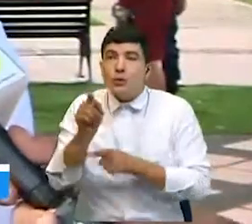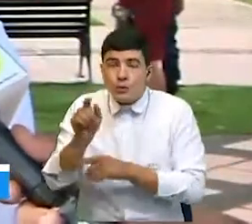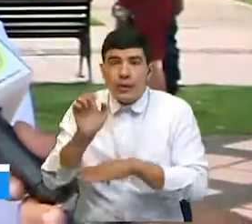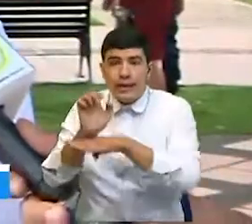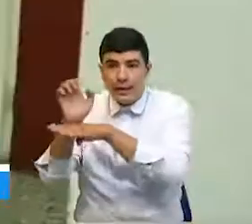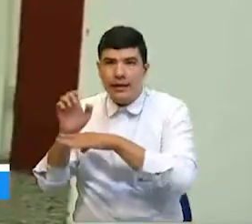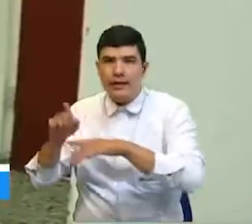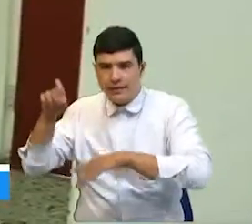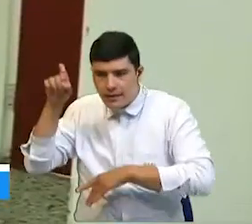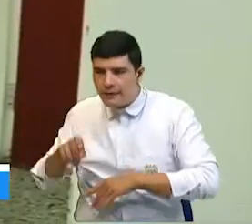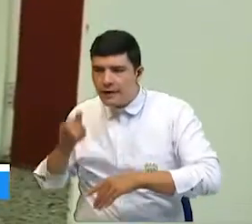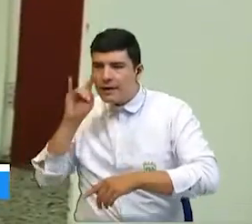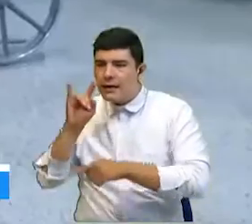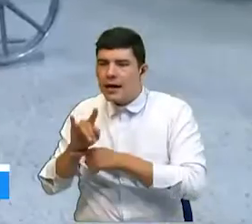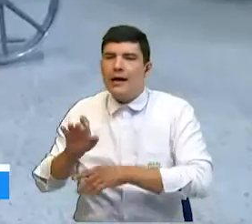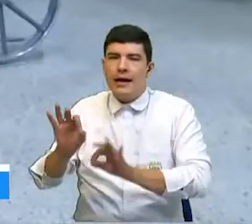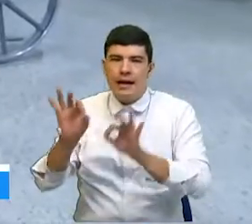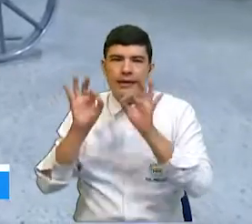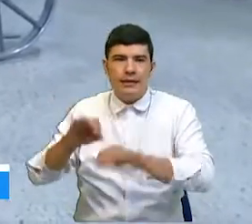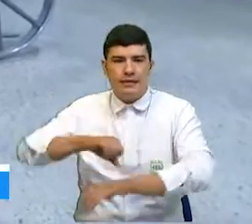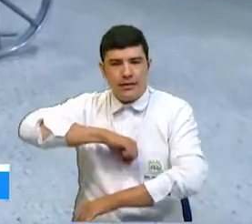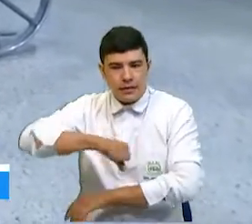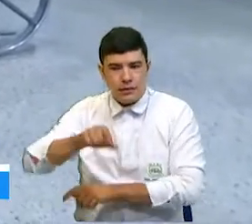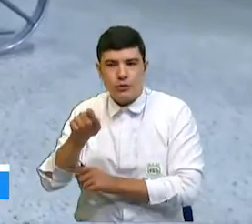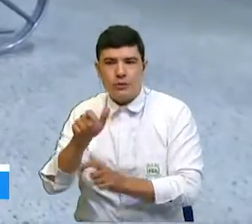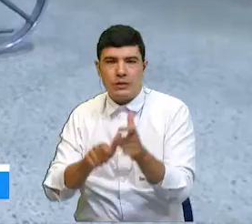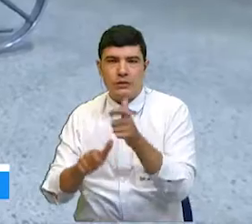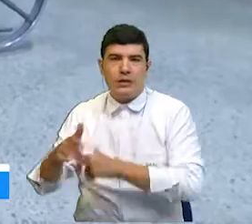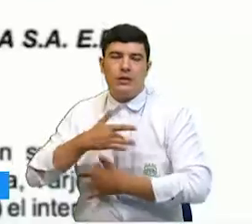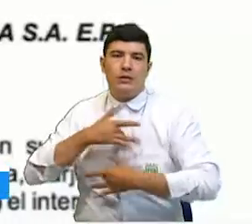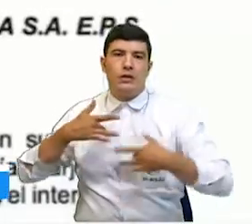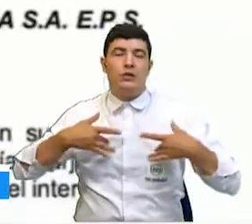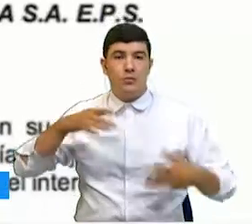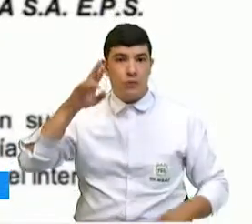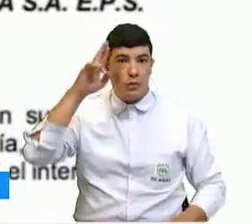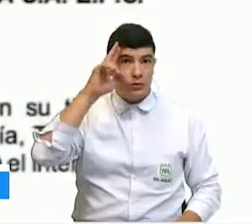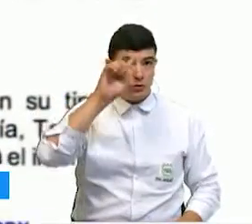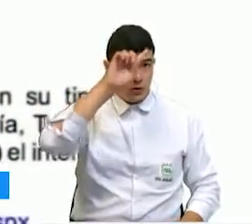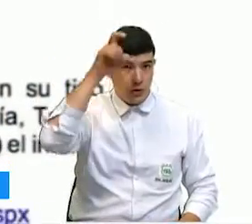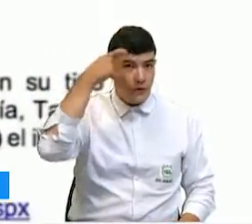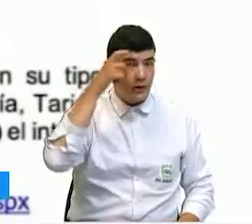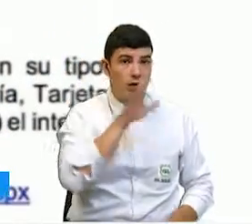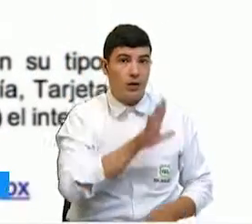les garantice el derecho. Por su parte, el Gobierno Nacional habilitó las plataformas